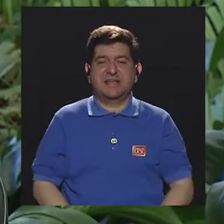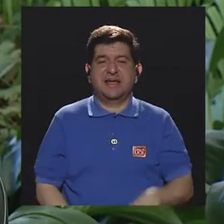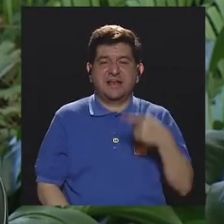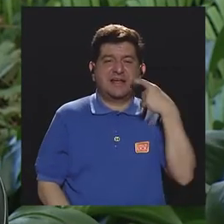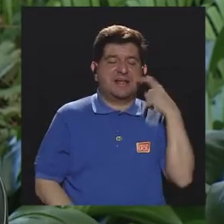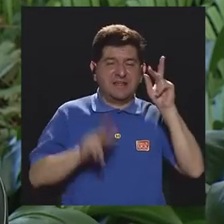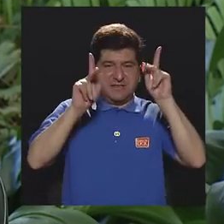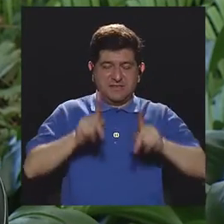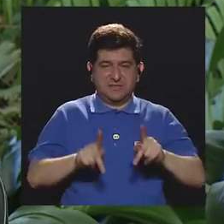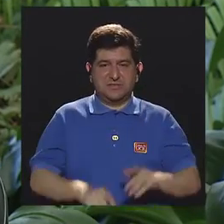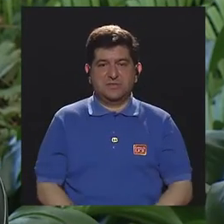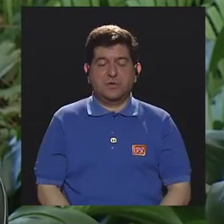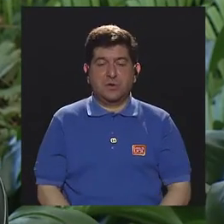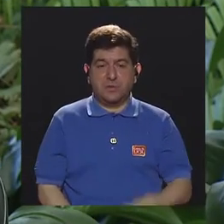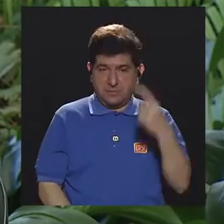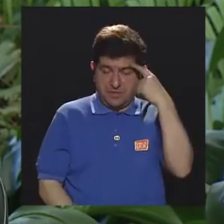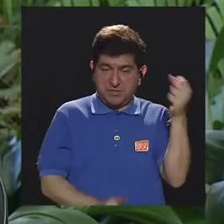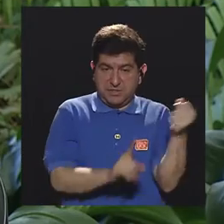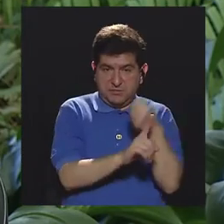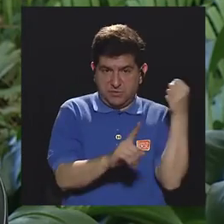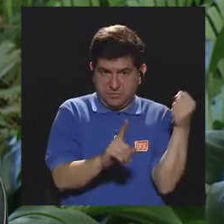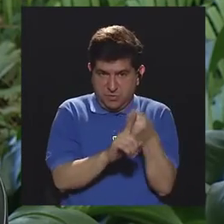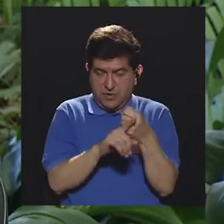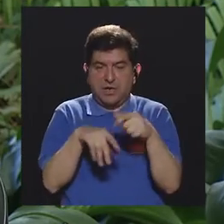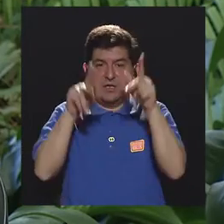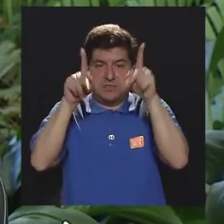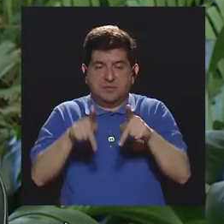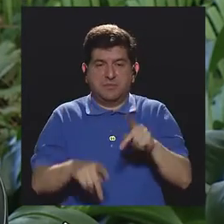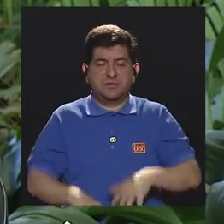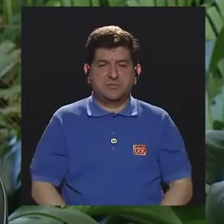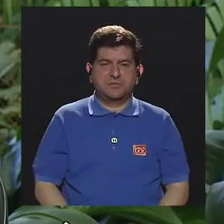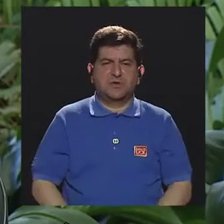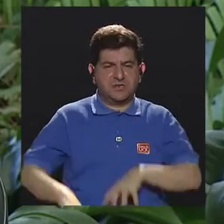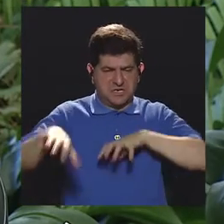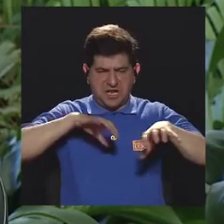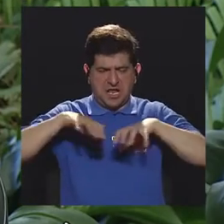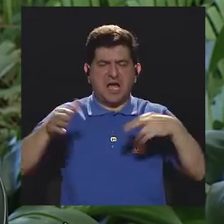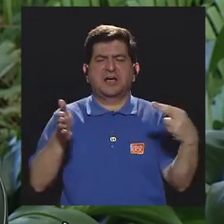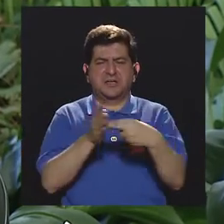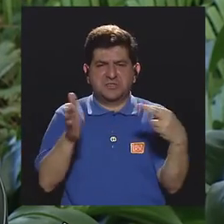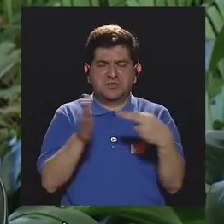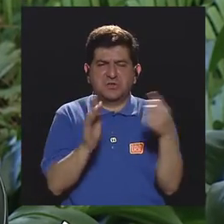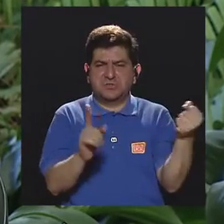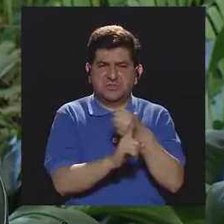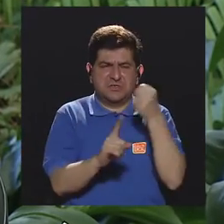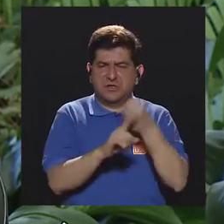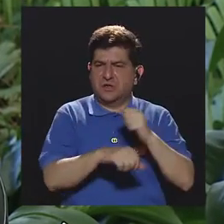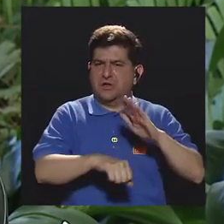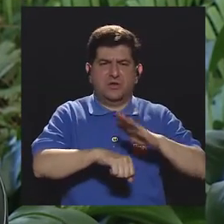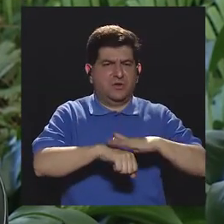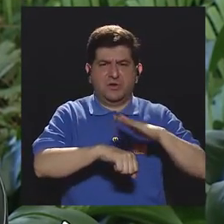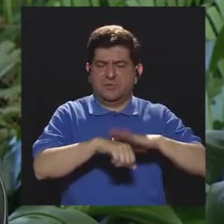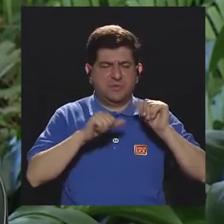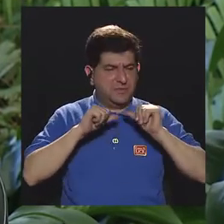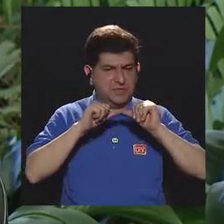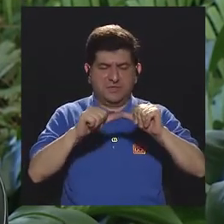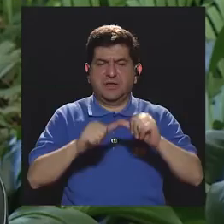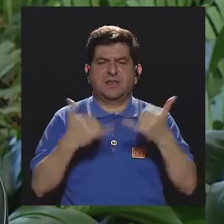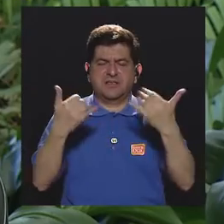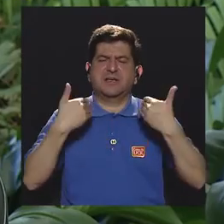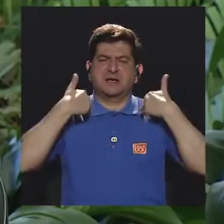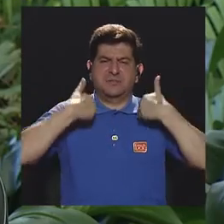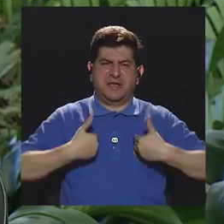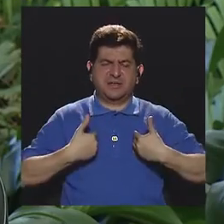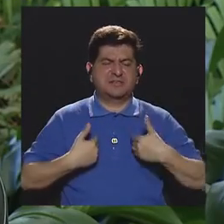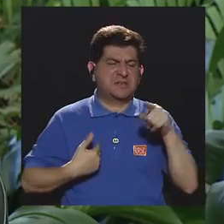persona. Si es una adicción de violencia, por ejemplo, que la persona tiene actos repetidos de violencia, no se le va a permitir que lo sigan haciendo, ya